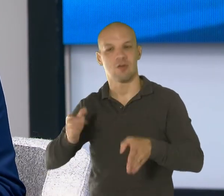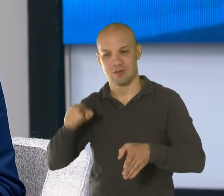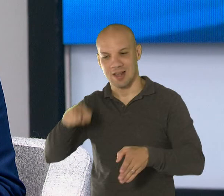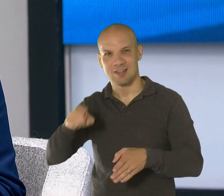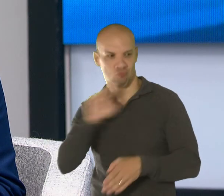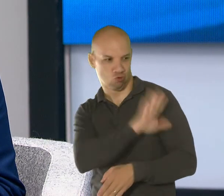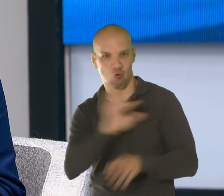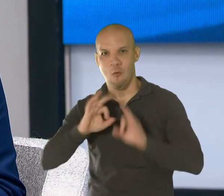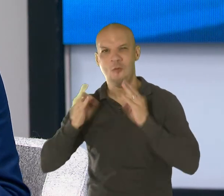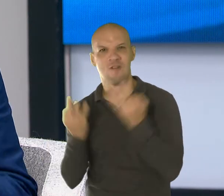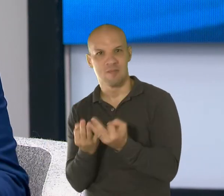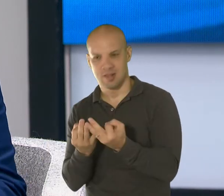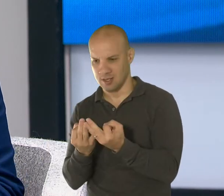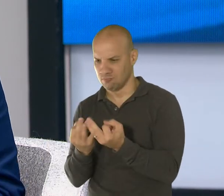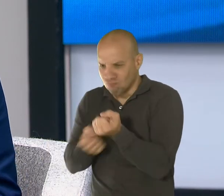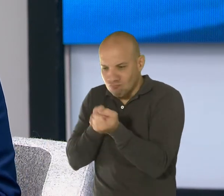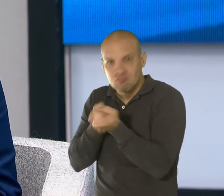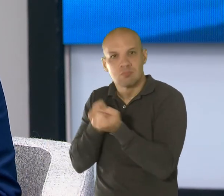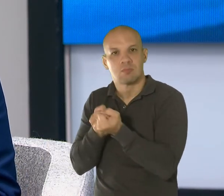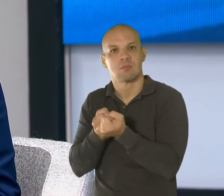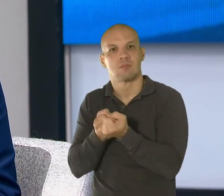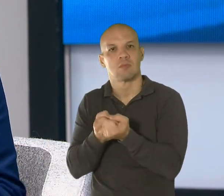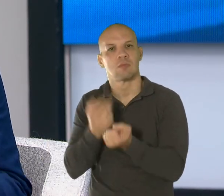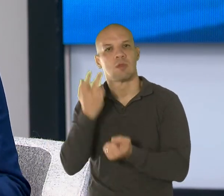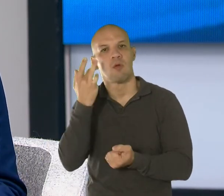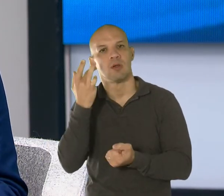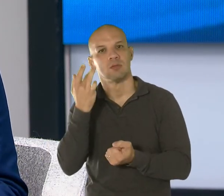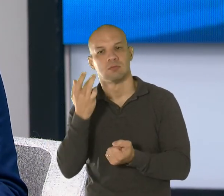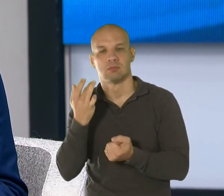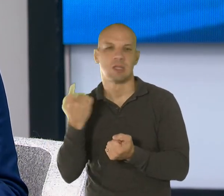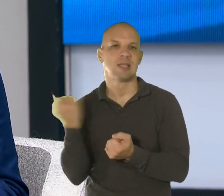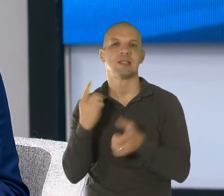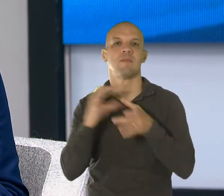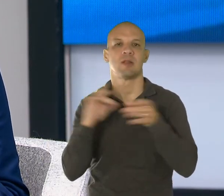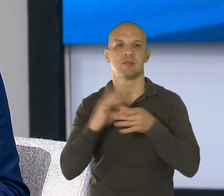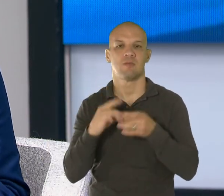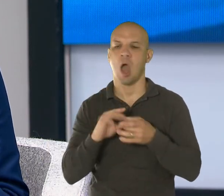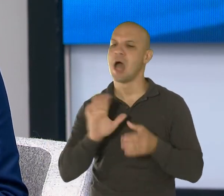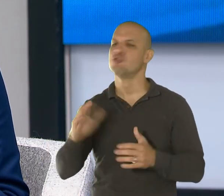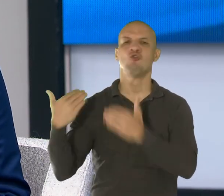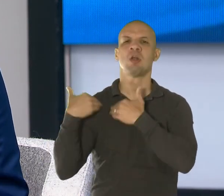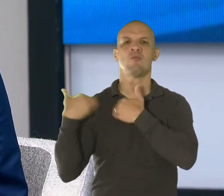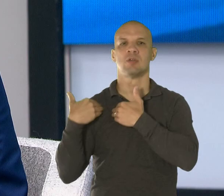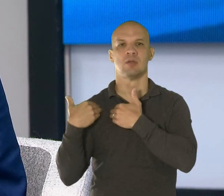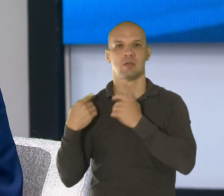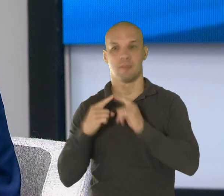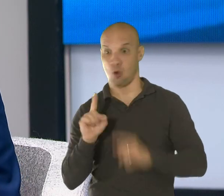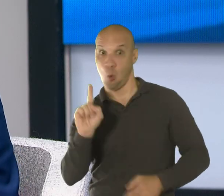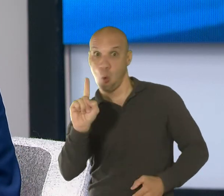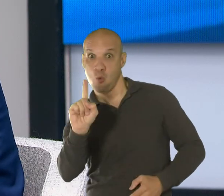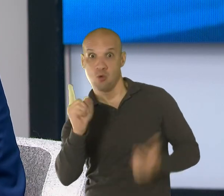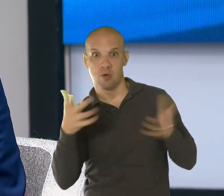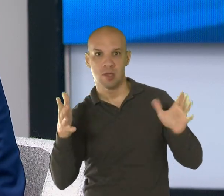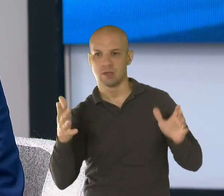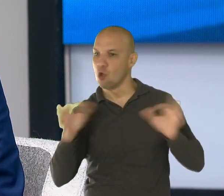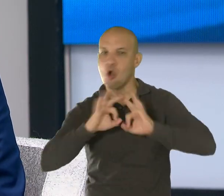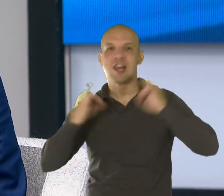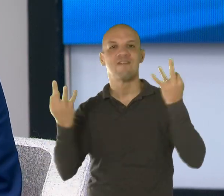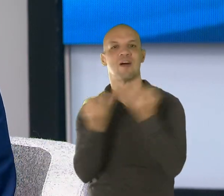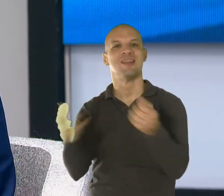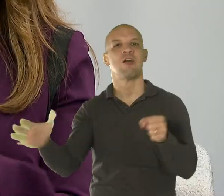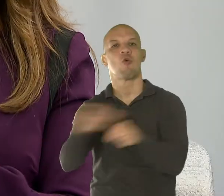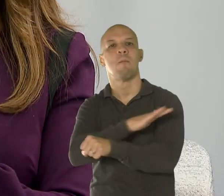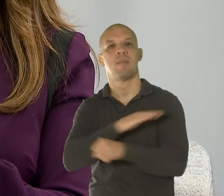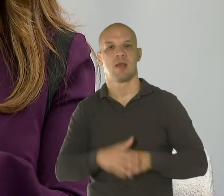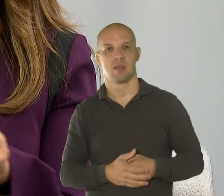porque muchas veces decimos, eso es responsabilidad del familiar. Ciertamente, pero de toda la familia, no de un integrante de la familia. No, y